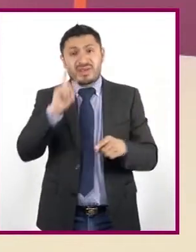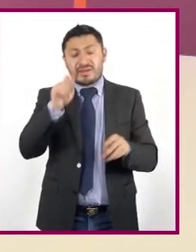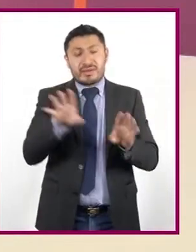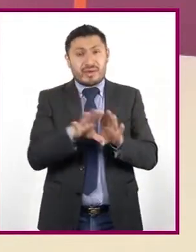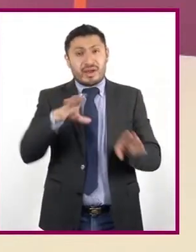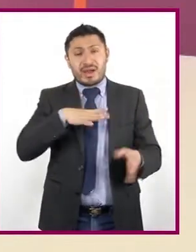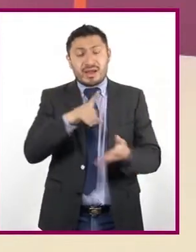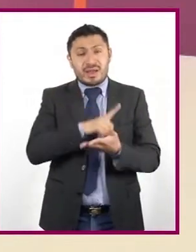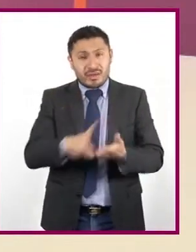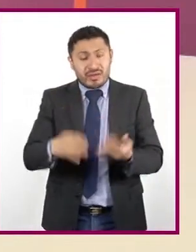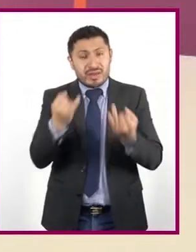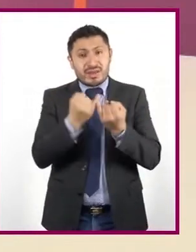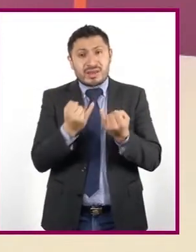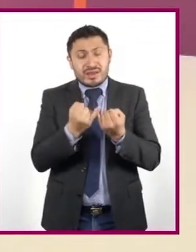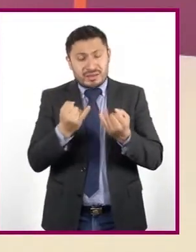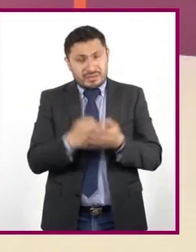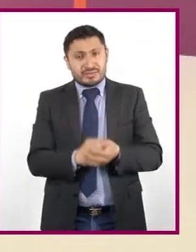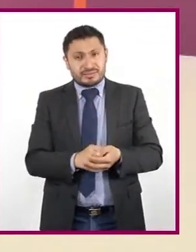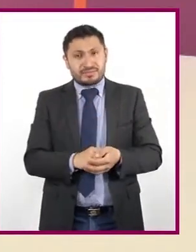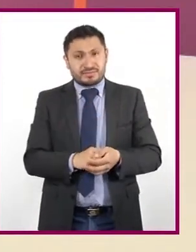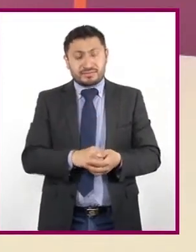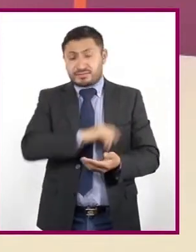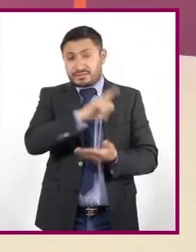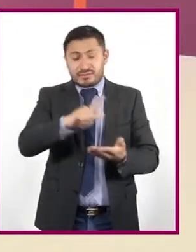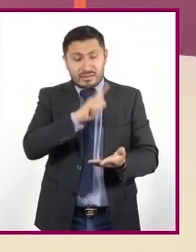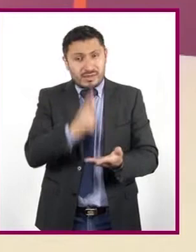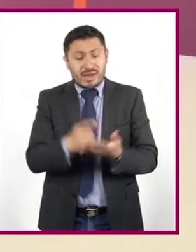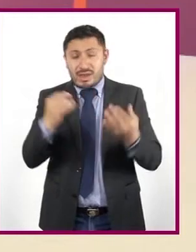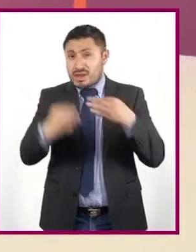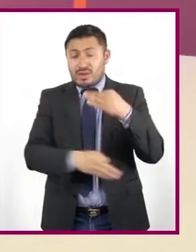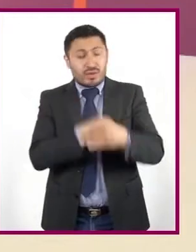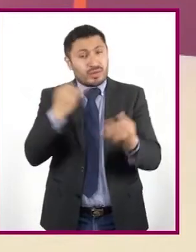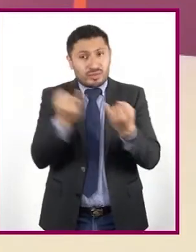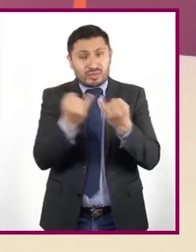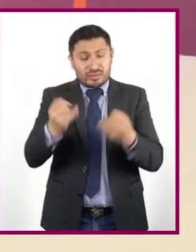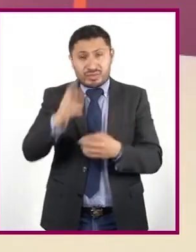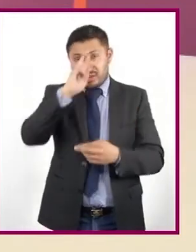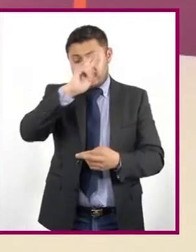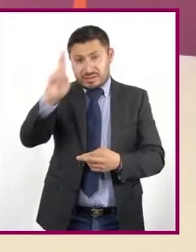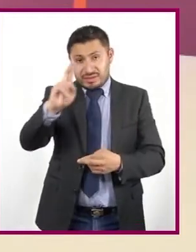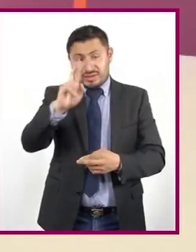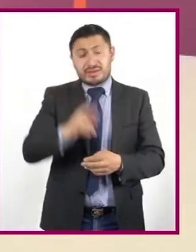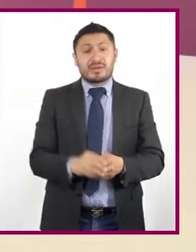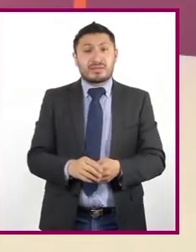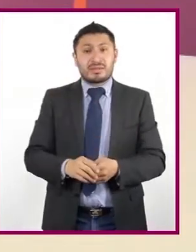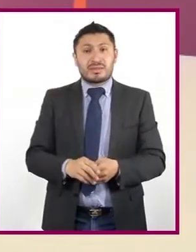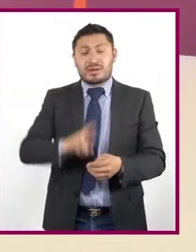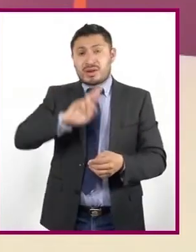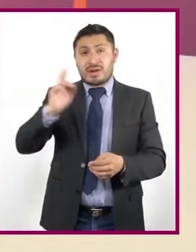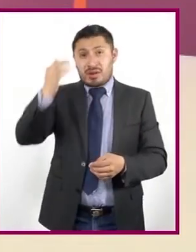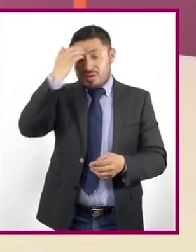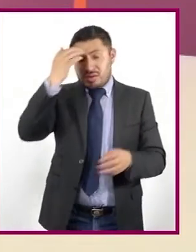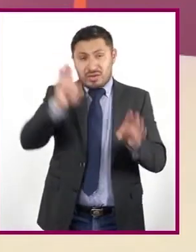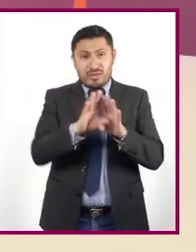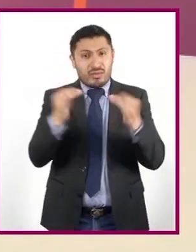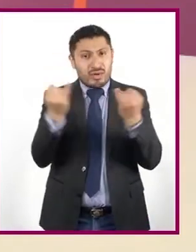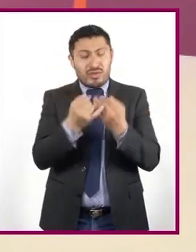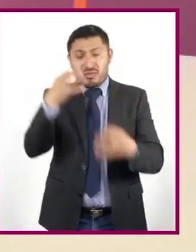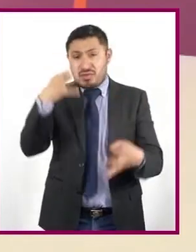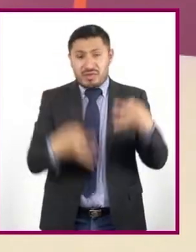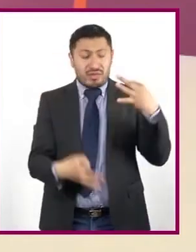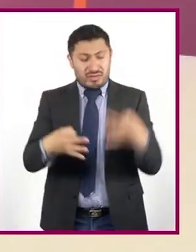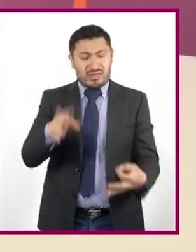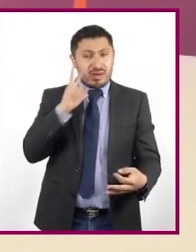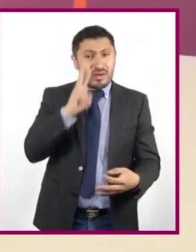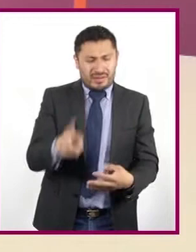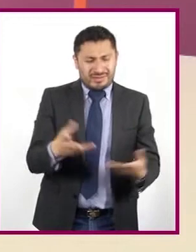trato. La igualdad que nos confiere la ley se reconoce como igualdad jurídica. ¿Qué les parece? La